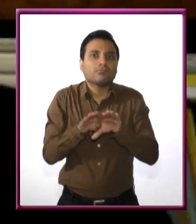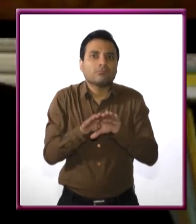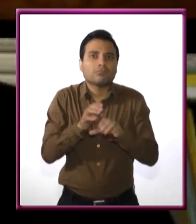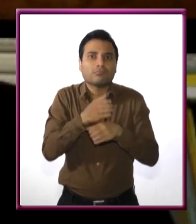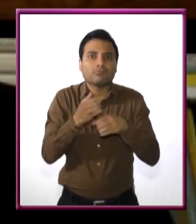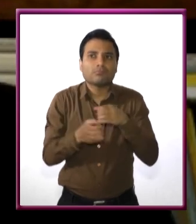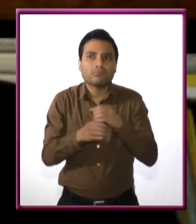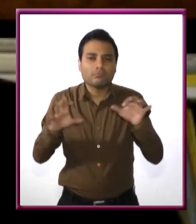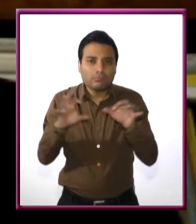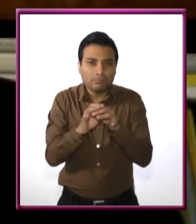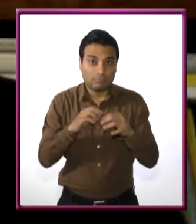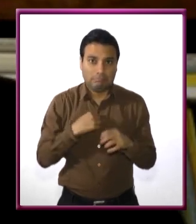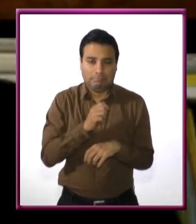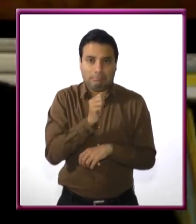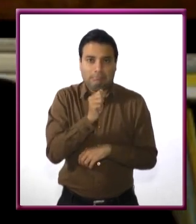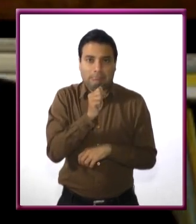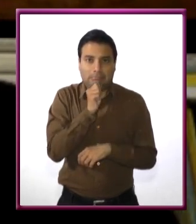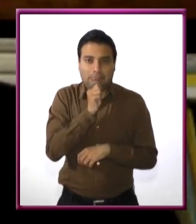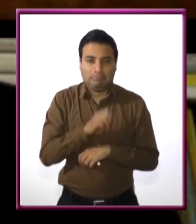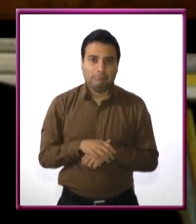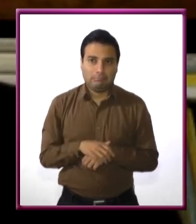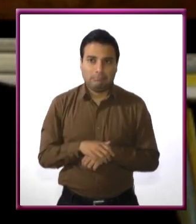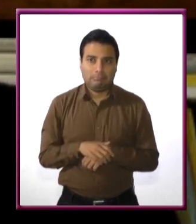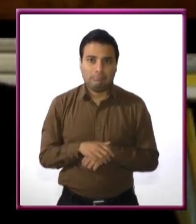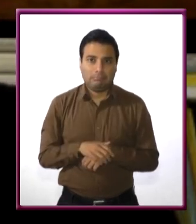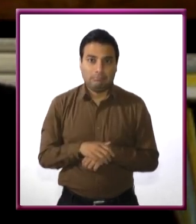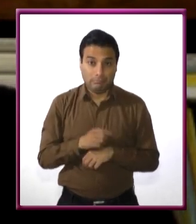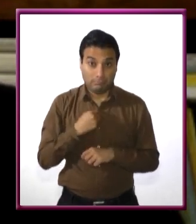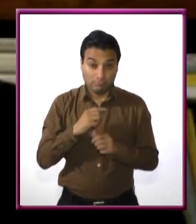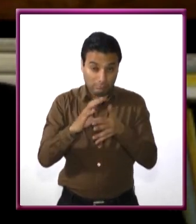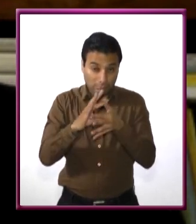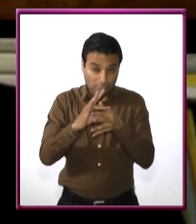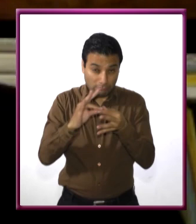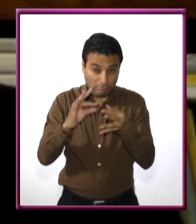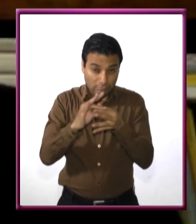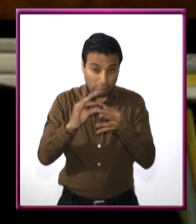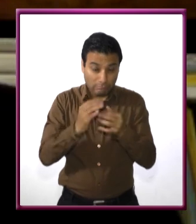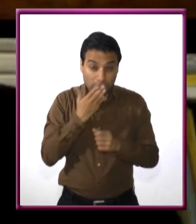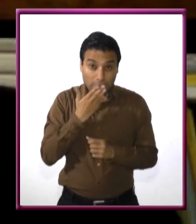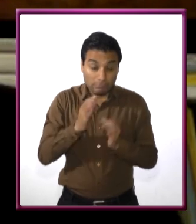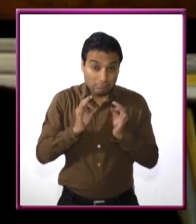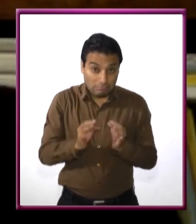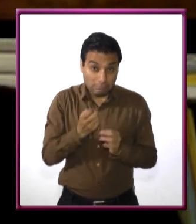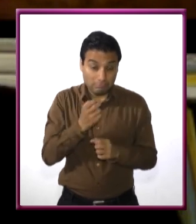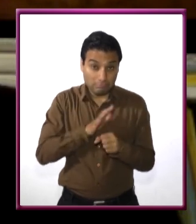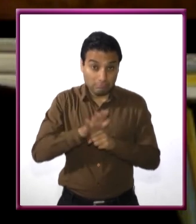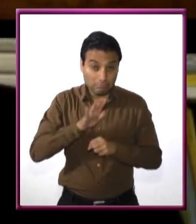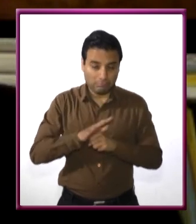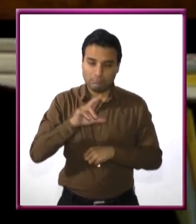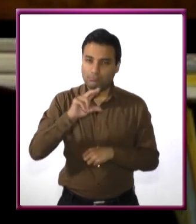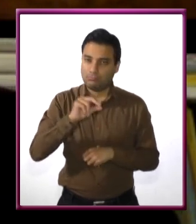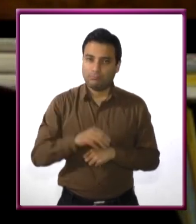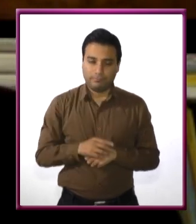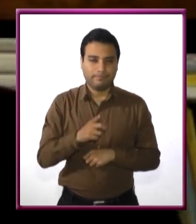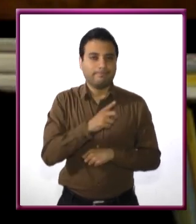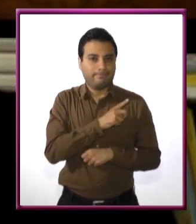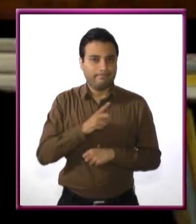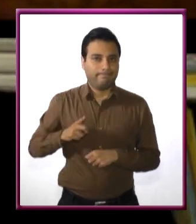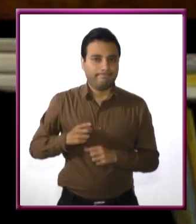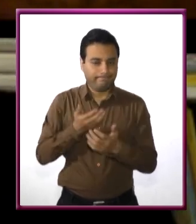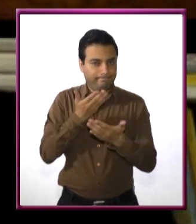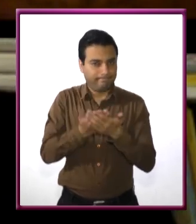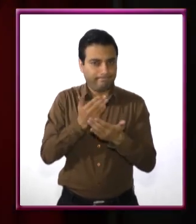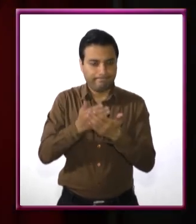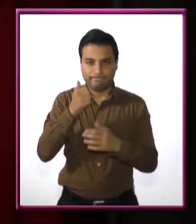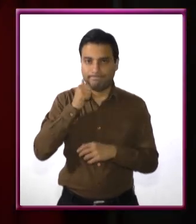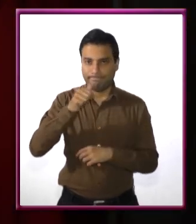fenómenos. Y una buena descripción de un fenómeno no es suficiente para aceptar un resultado matemático. Necesitamos una